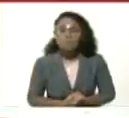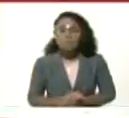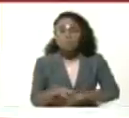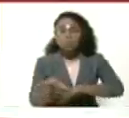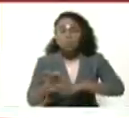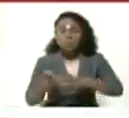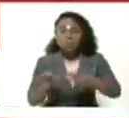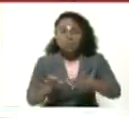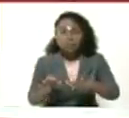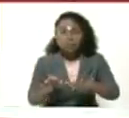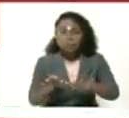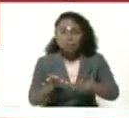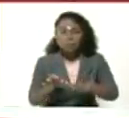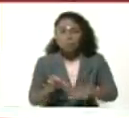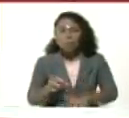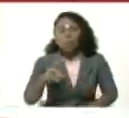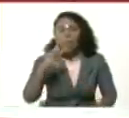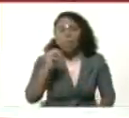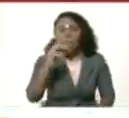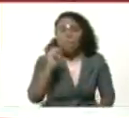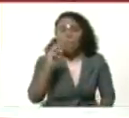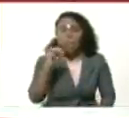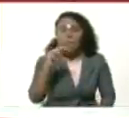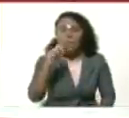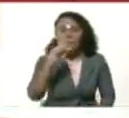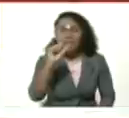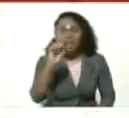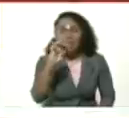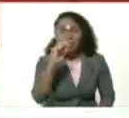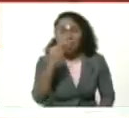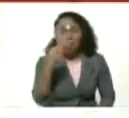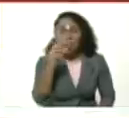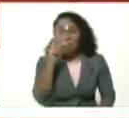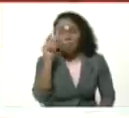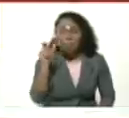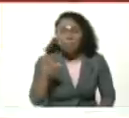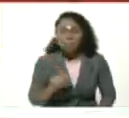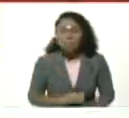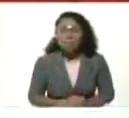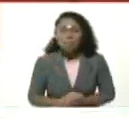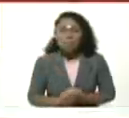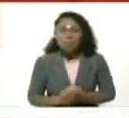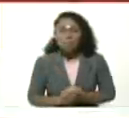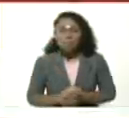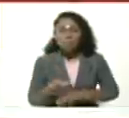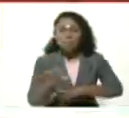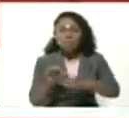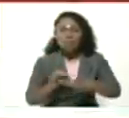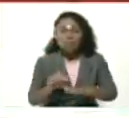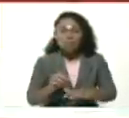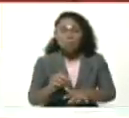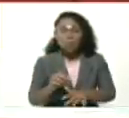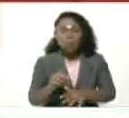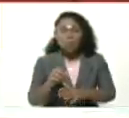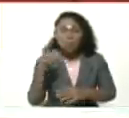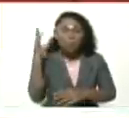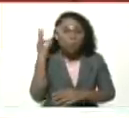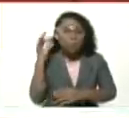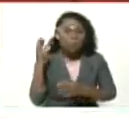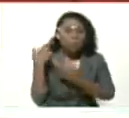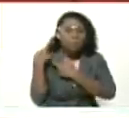Municipio Monseñor Iturriza, Argenis Cumare. Municipio Los Taques, María Arcaya. Municipio